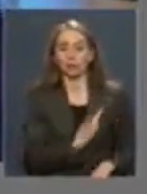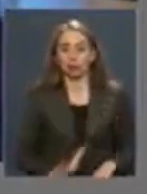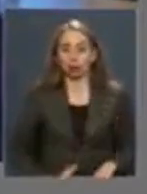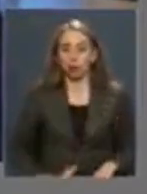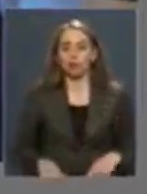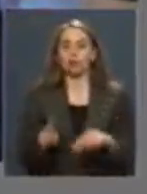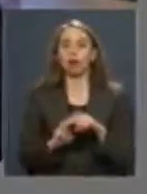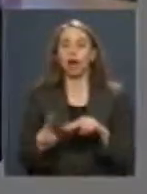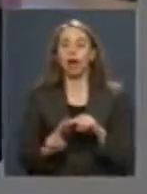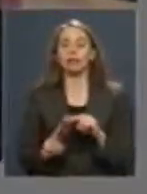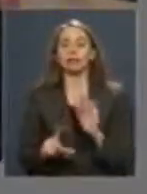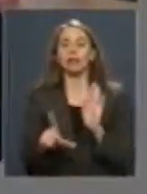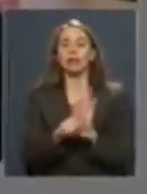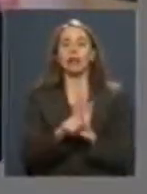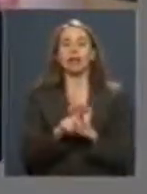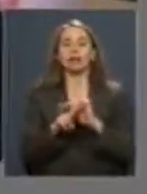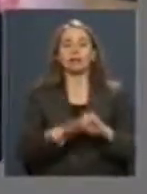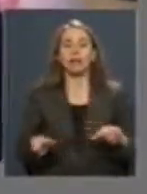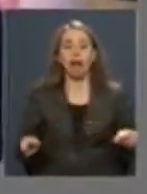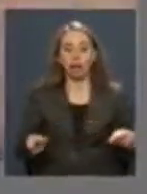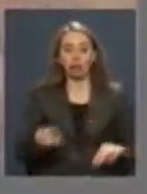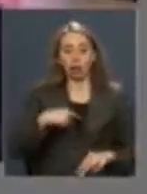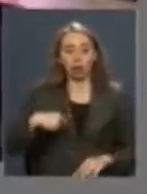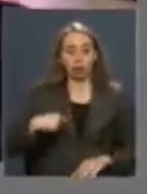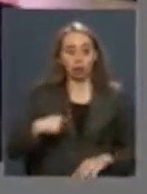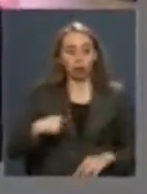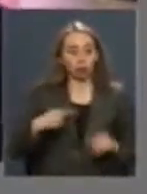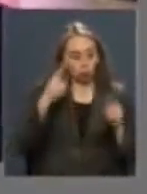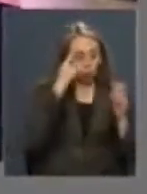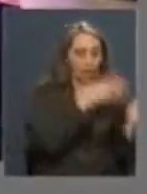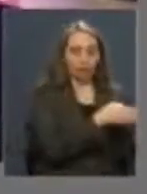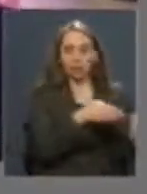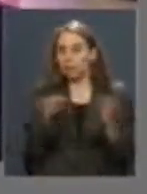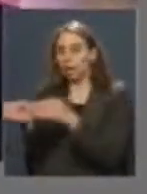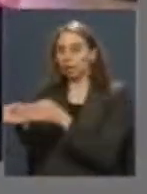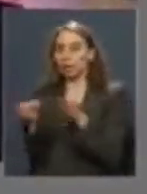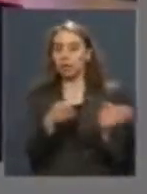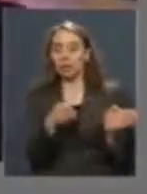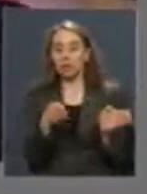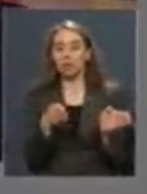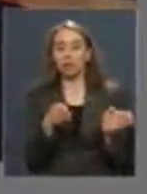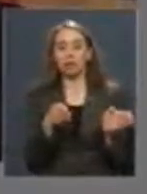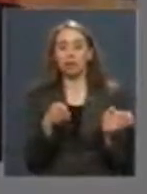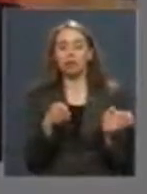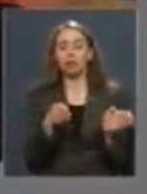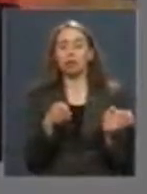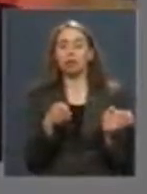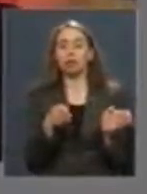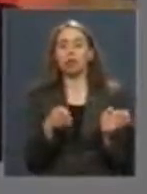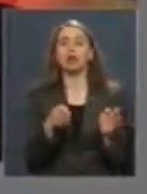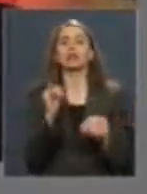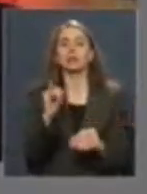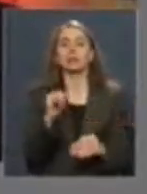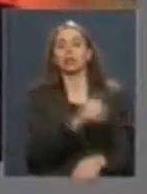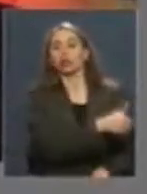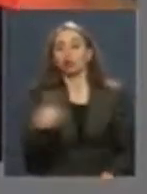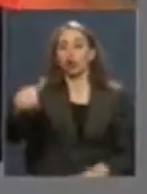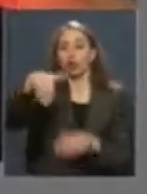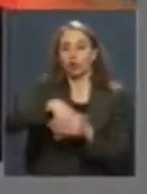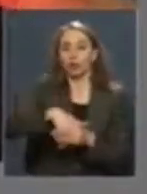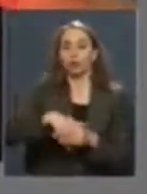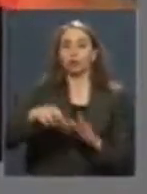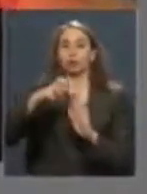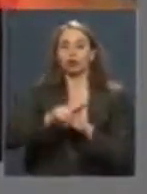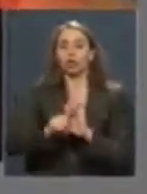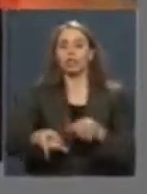legislar tranquilamente? Tenemos que estar con punta acá, punta allá. Pero por lo menos votaremos unánimemente por el segundo